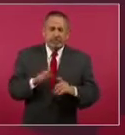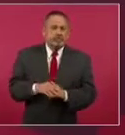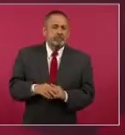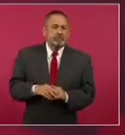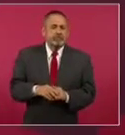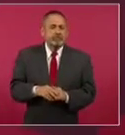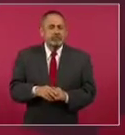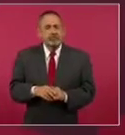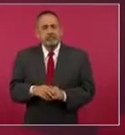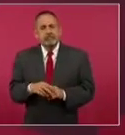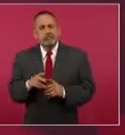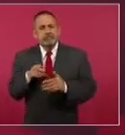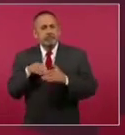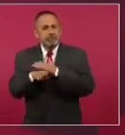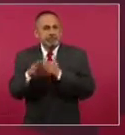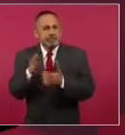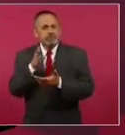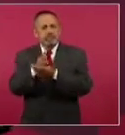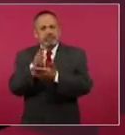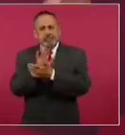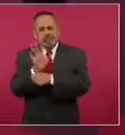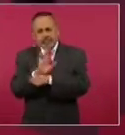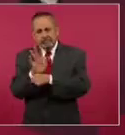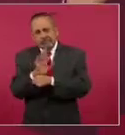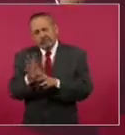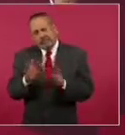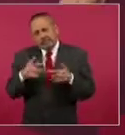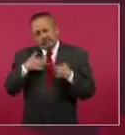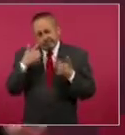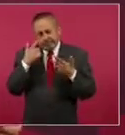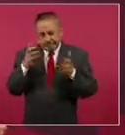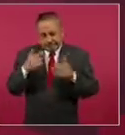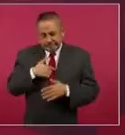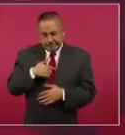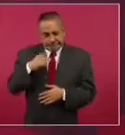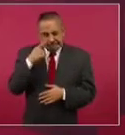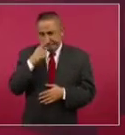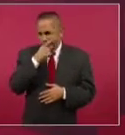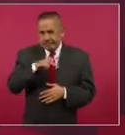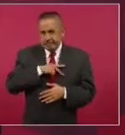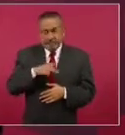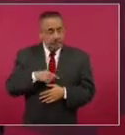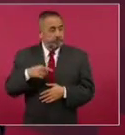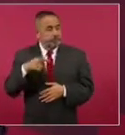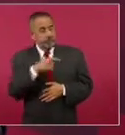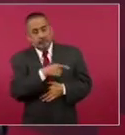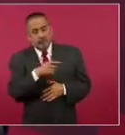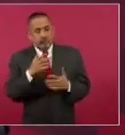aficionado al cine, lo lamento porque pues, es algo